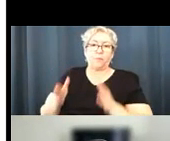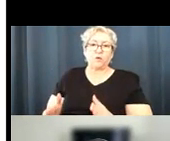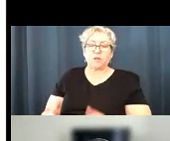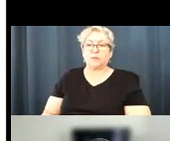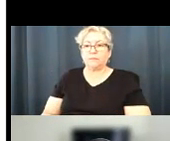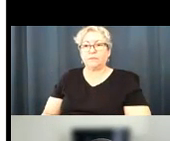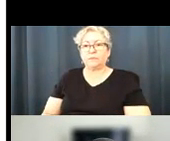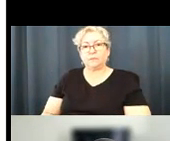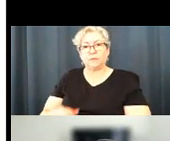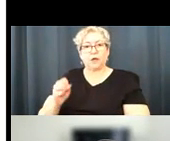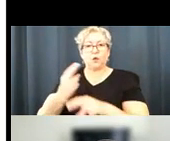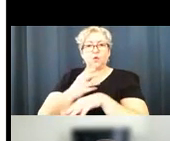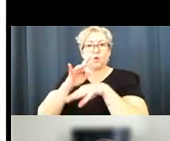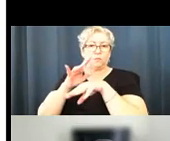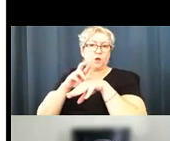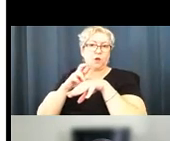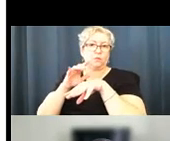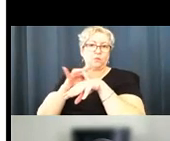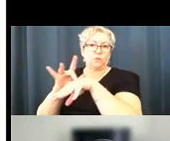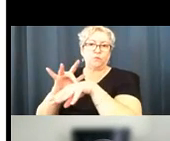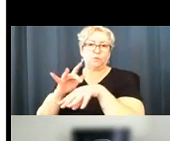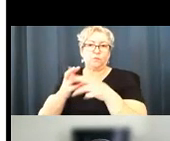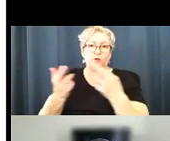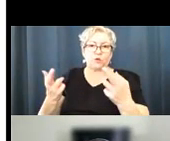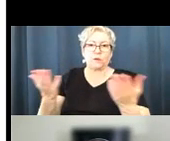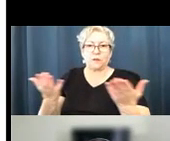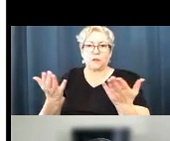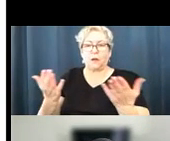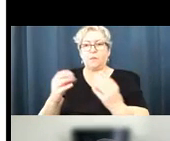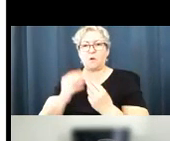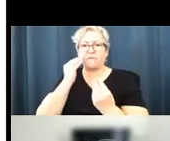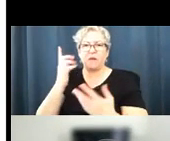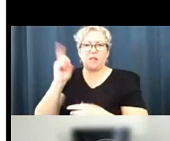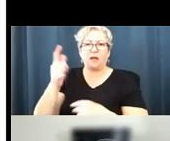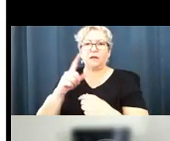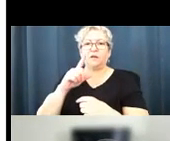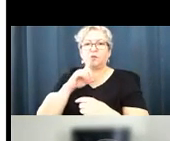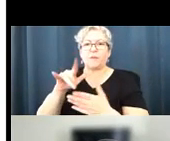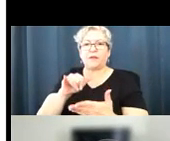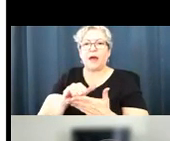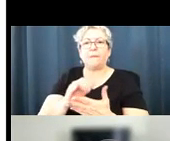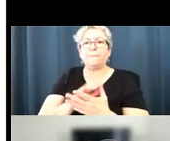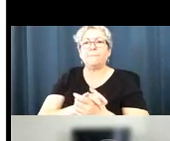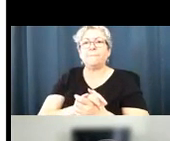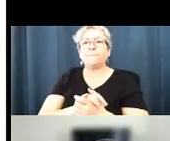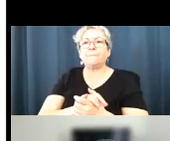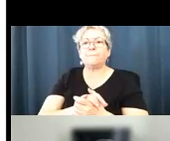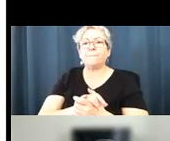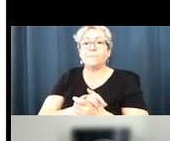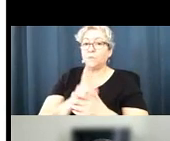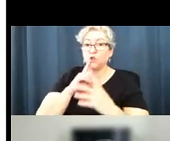que ustedes tengan sobre la accesibilidad y las cosas que ustedes están en lo cual ustedes están trabajando, y tenemos recursos que le podemos ofrecer